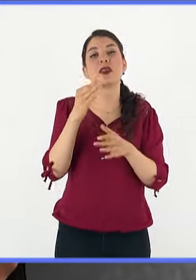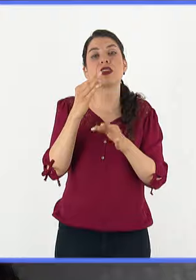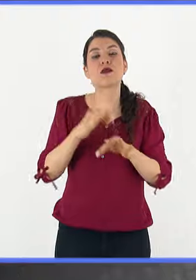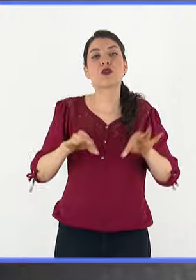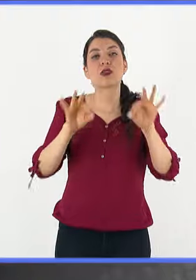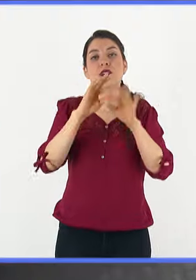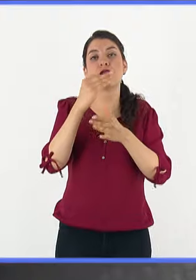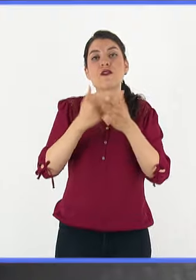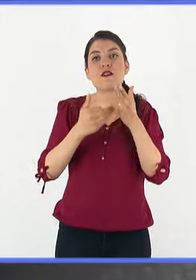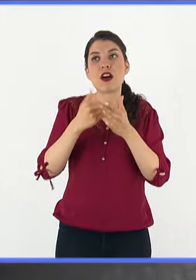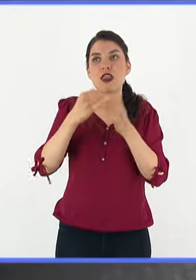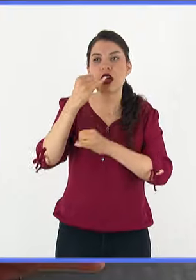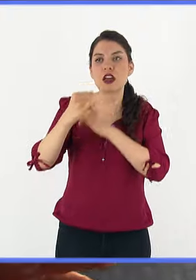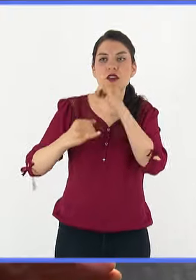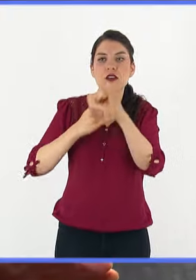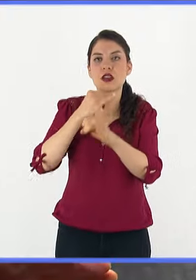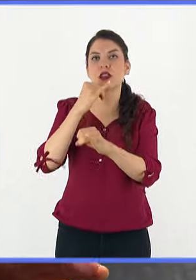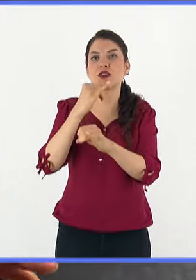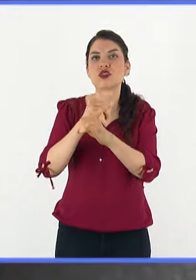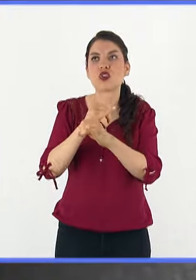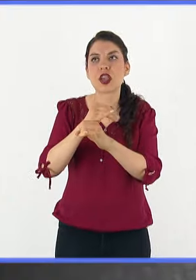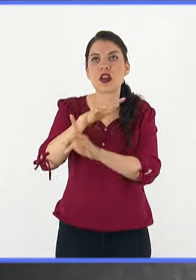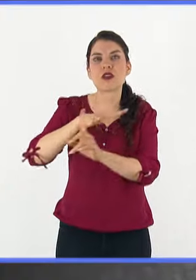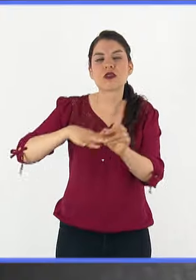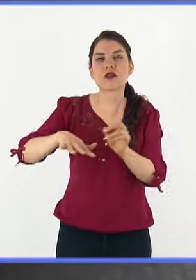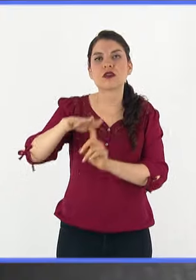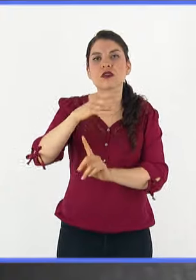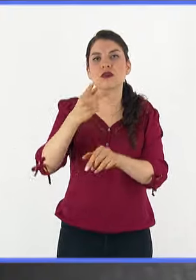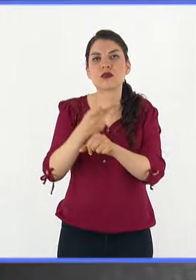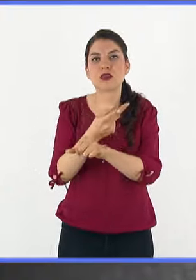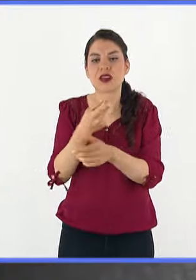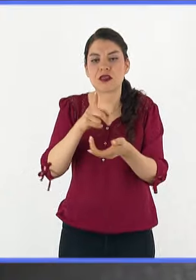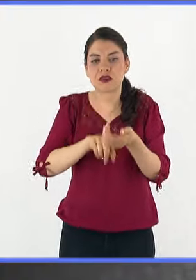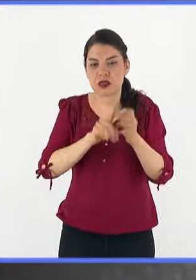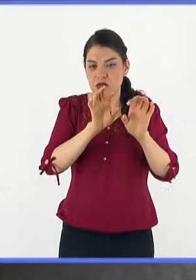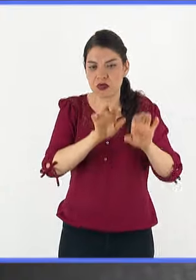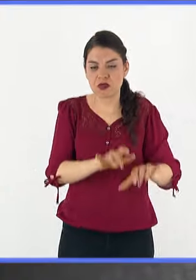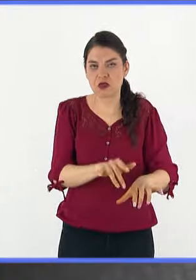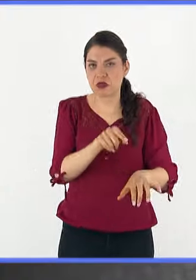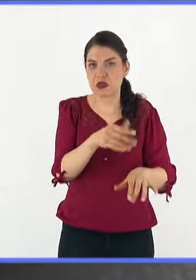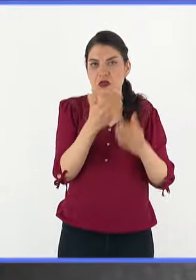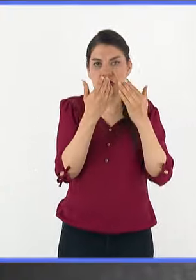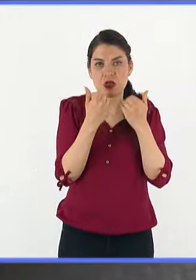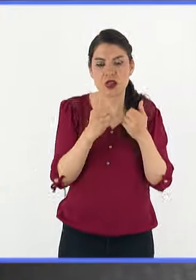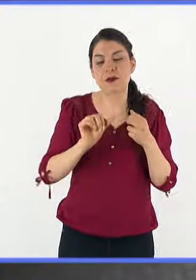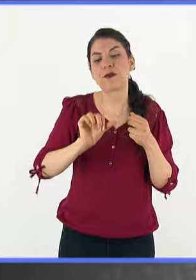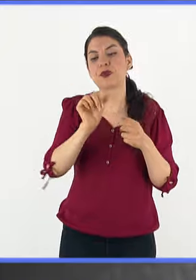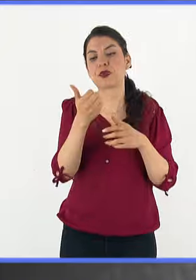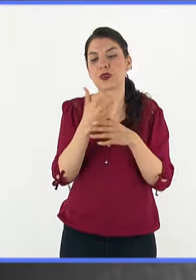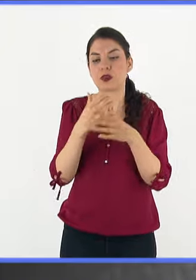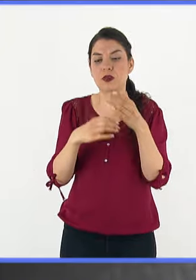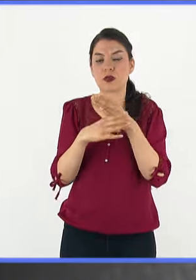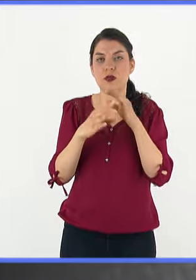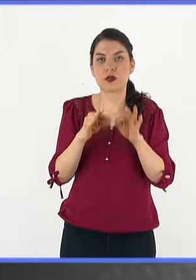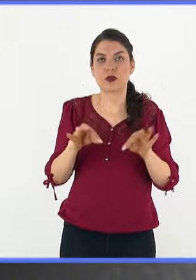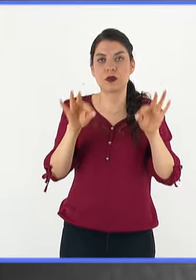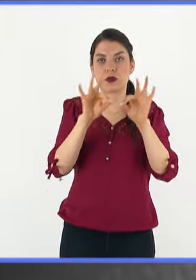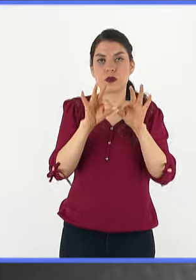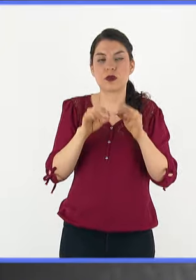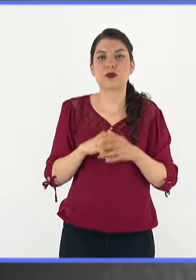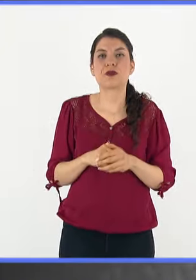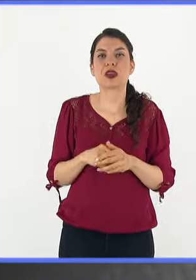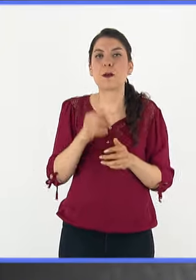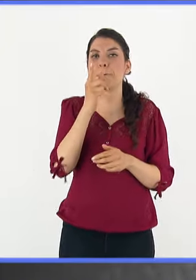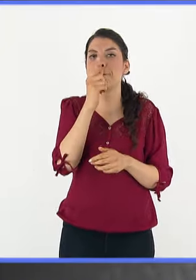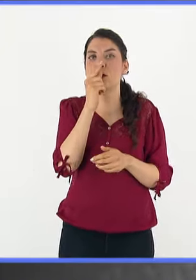no no no hay ni una mención en los documentos al menos y la otra muy importante la el fortalecimiento de las